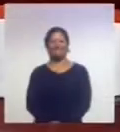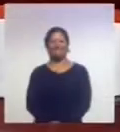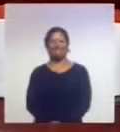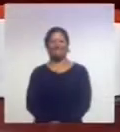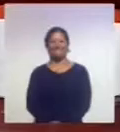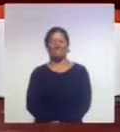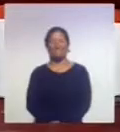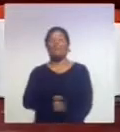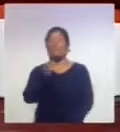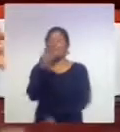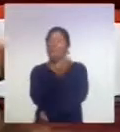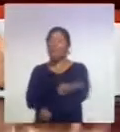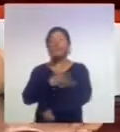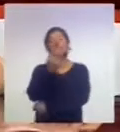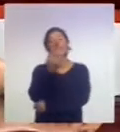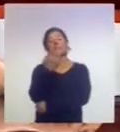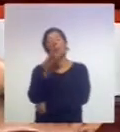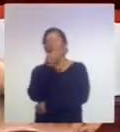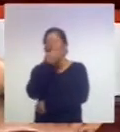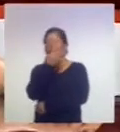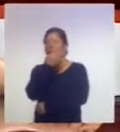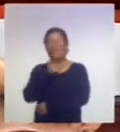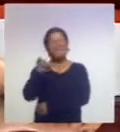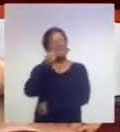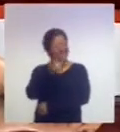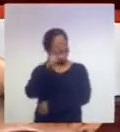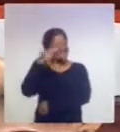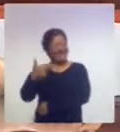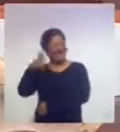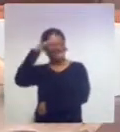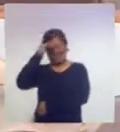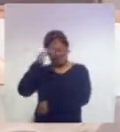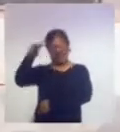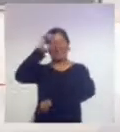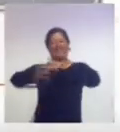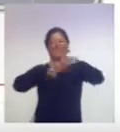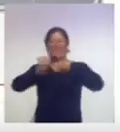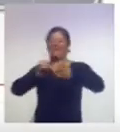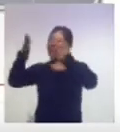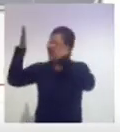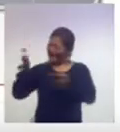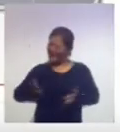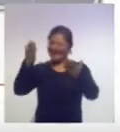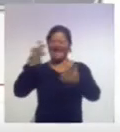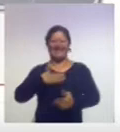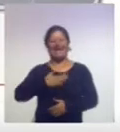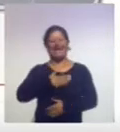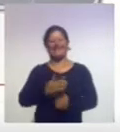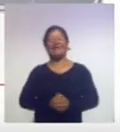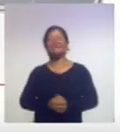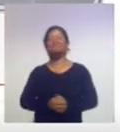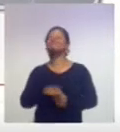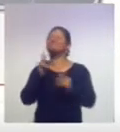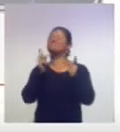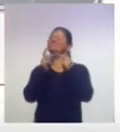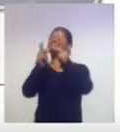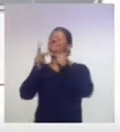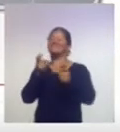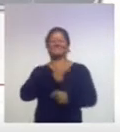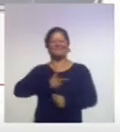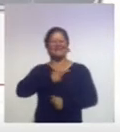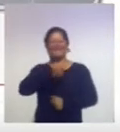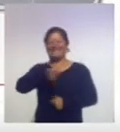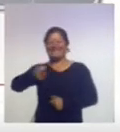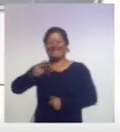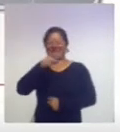Dos de la tarde con 54 minutos. Pepe Hernández, el señor de los deportes, aquí con nosotros. Pepe. Efectivamente, mi querida Carlita, un gusto saludarte,